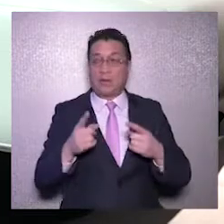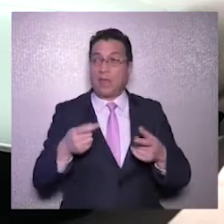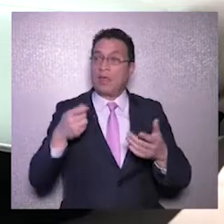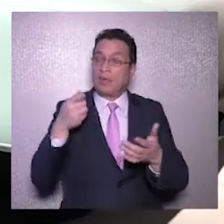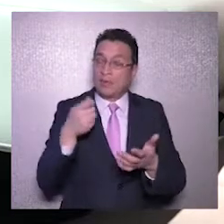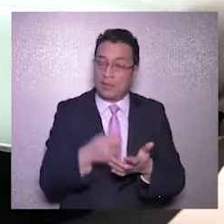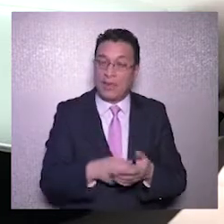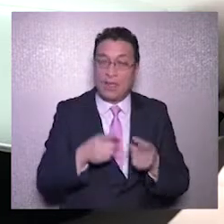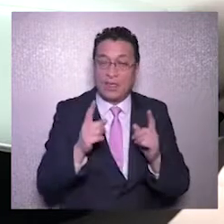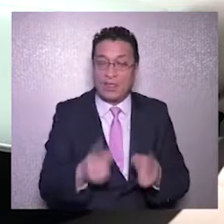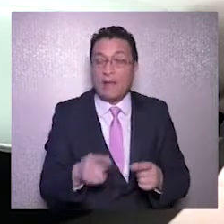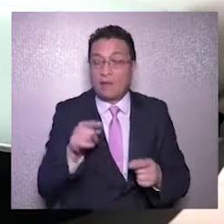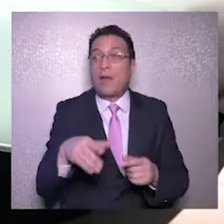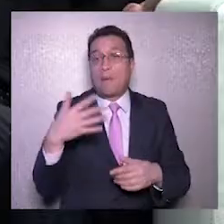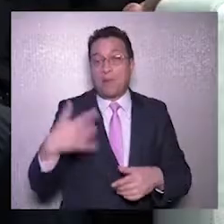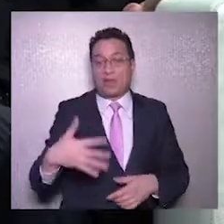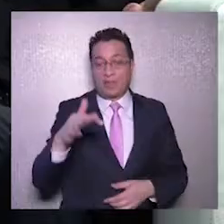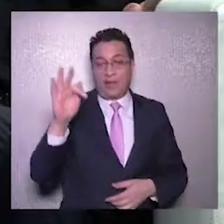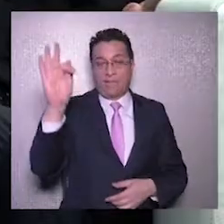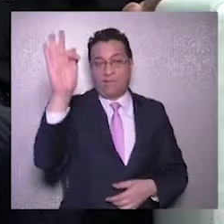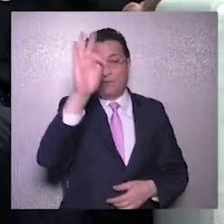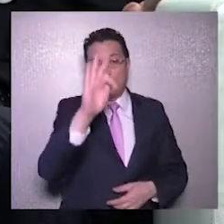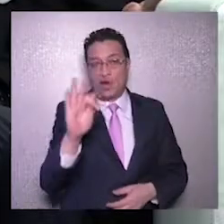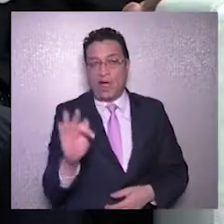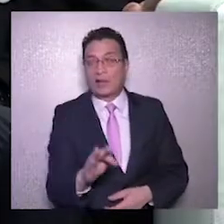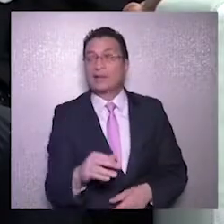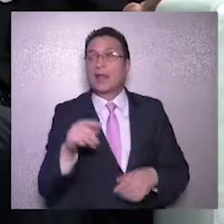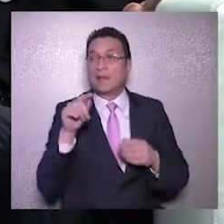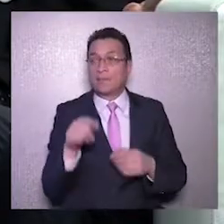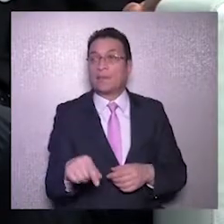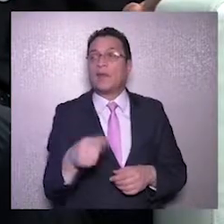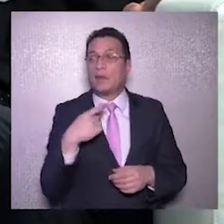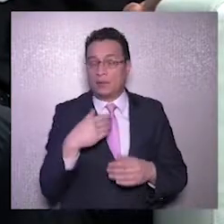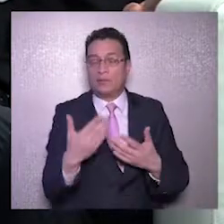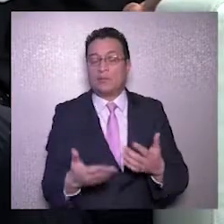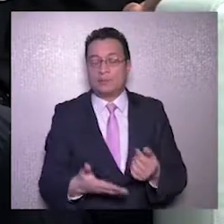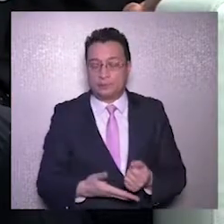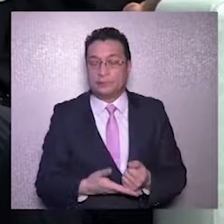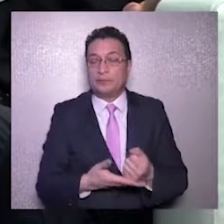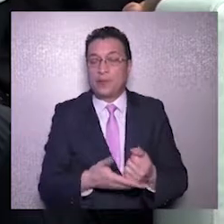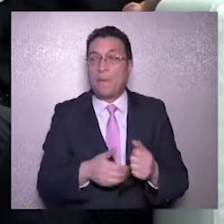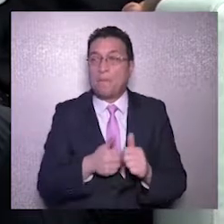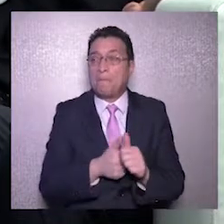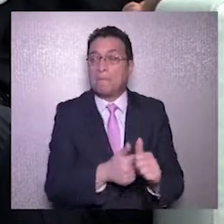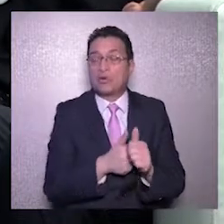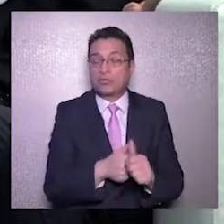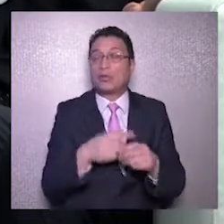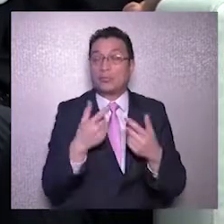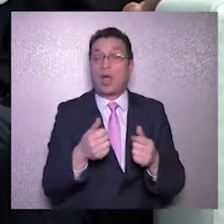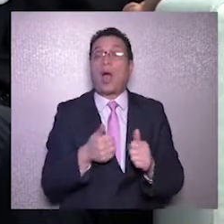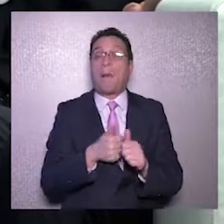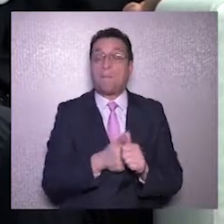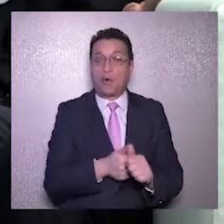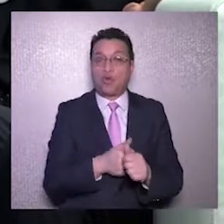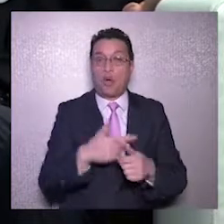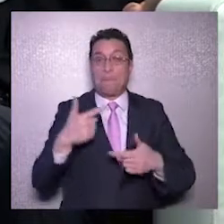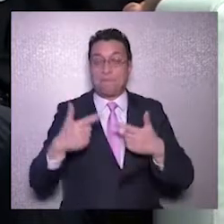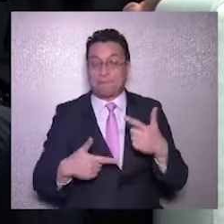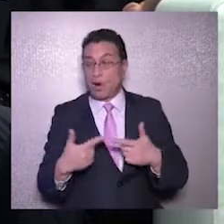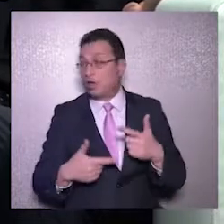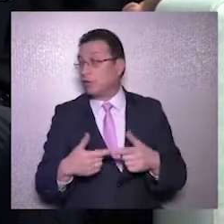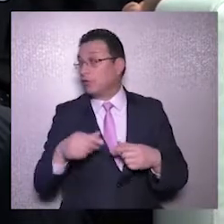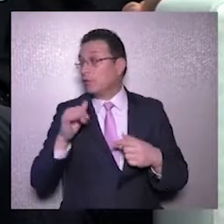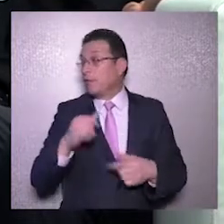y de ahí la importancia del FONASA, que es algo que ha estado presionando, pero para eso te requiere el apoyo político del resto del ministerio, y